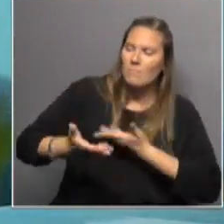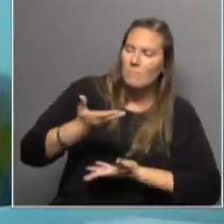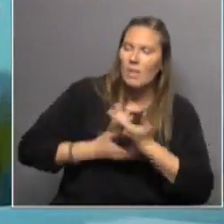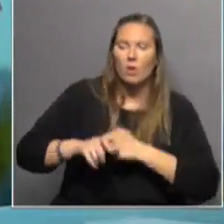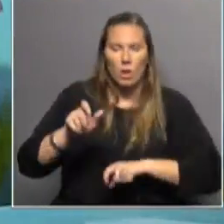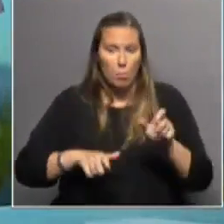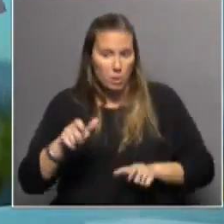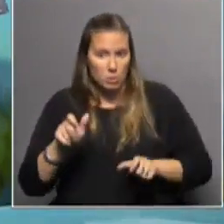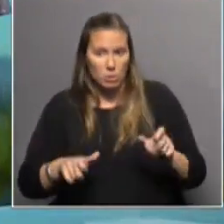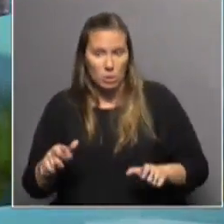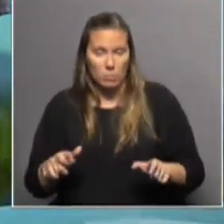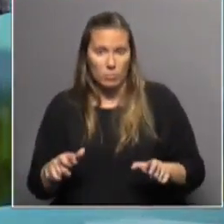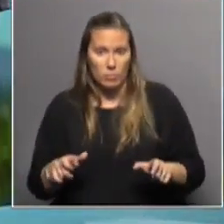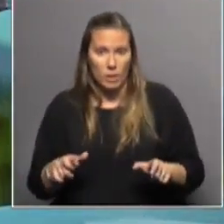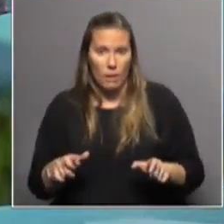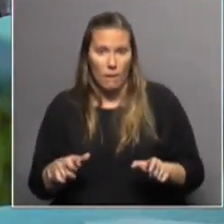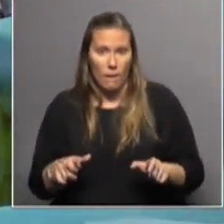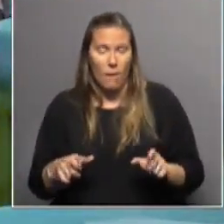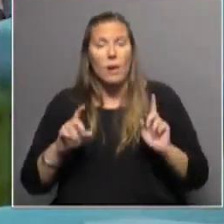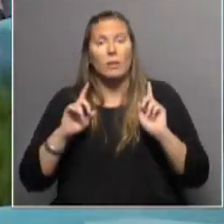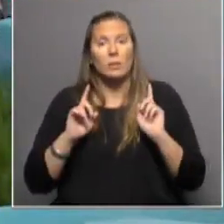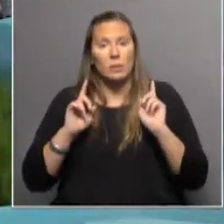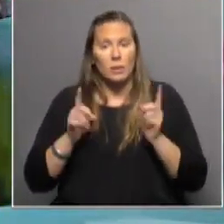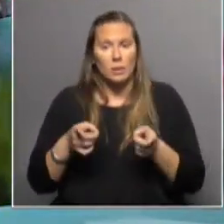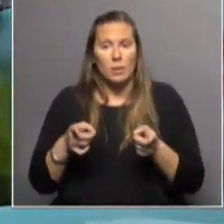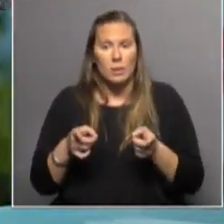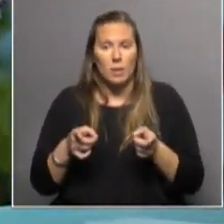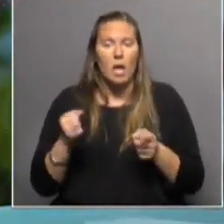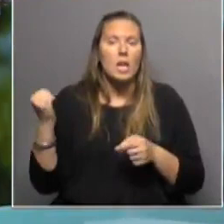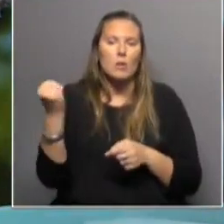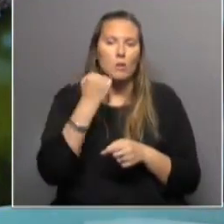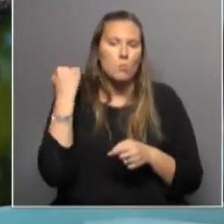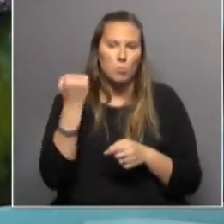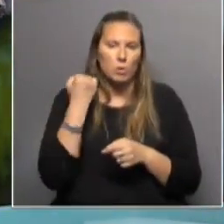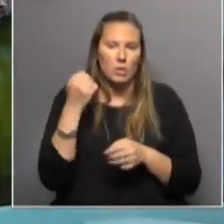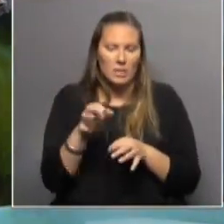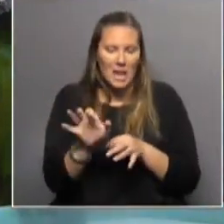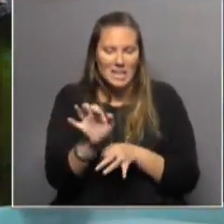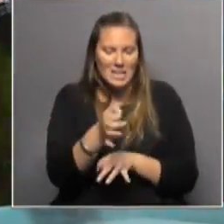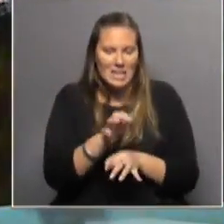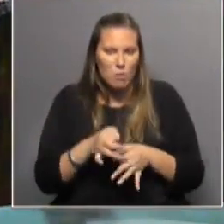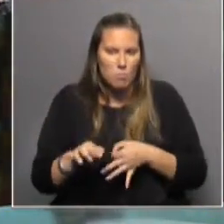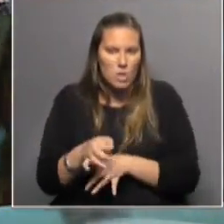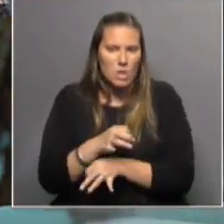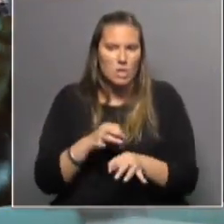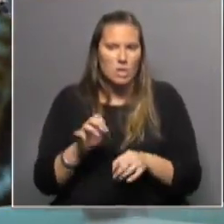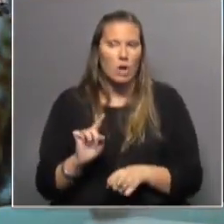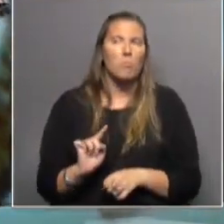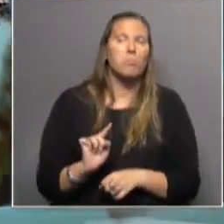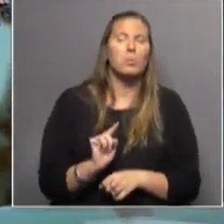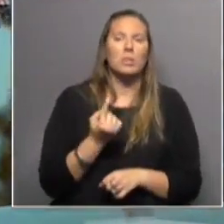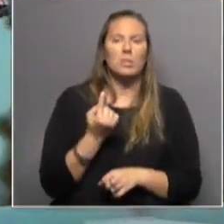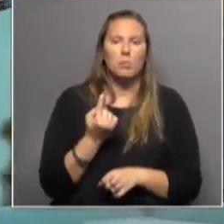vecinos y también lo que significa la importancia de la semilla como soberanía